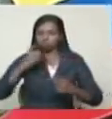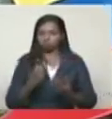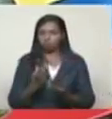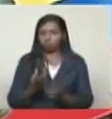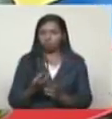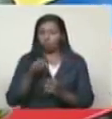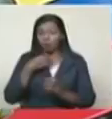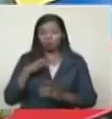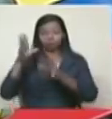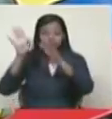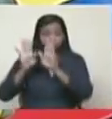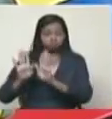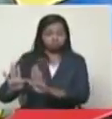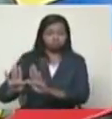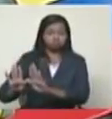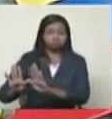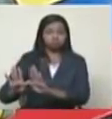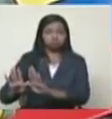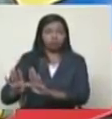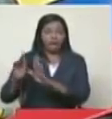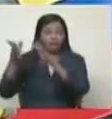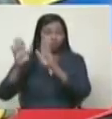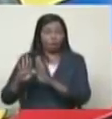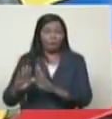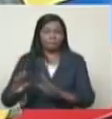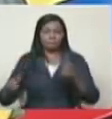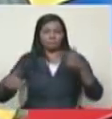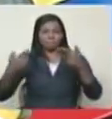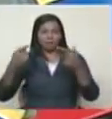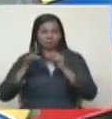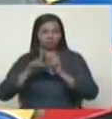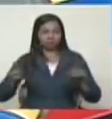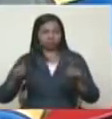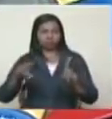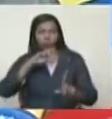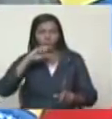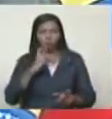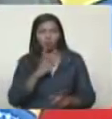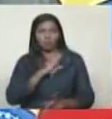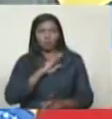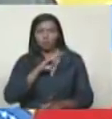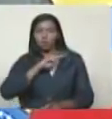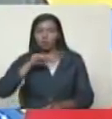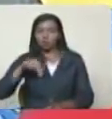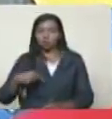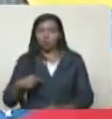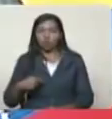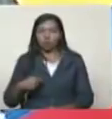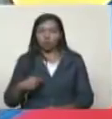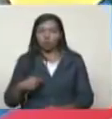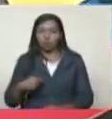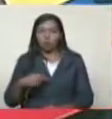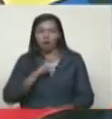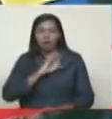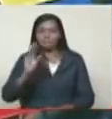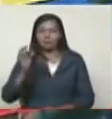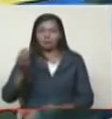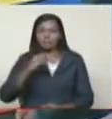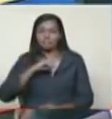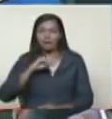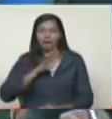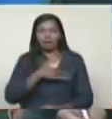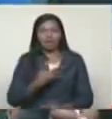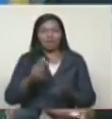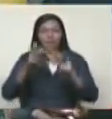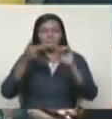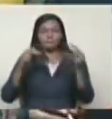Bueno, allá ellos con sus insultos, sus divisiones y su odio. Acá nosotros, la patria, los que queremos paz,